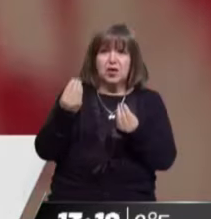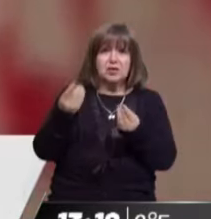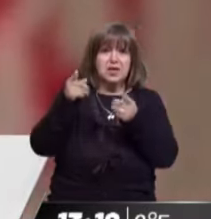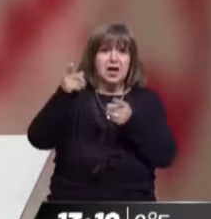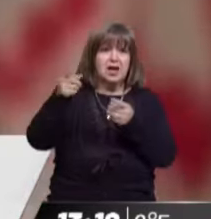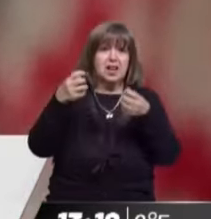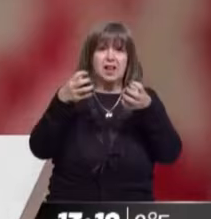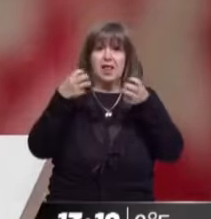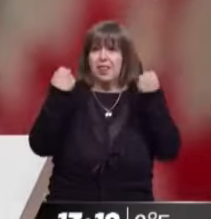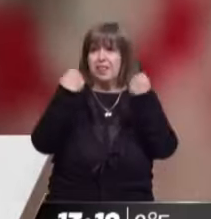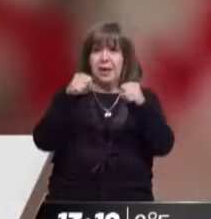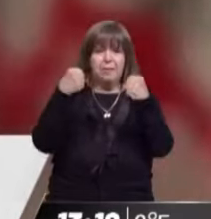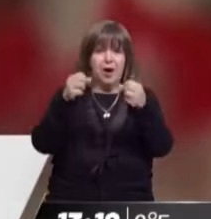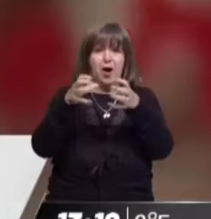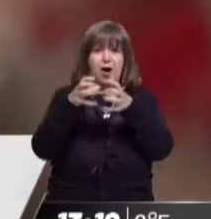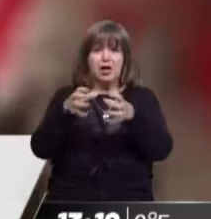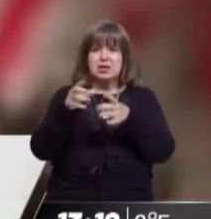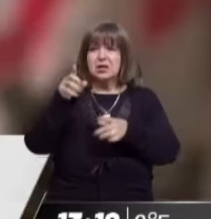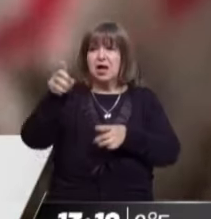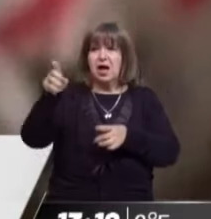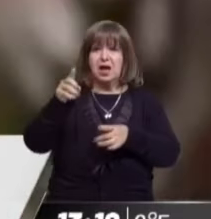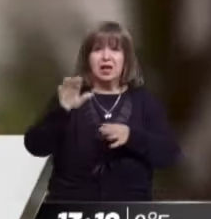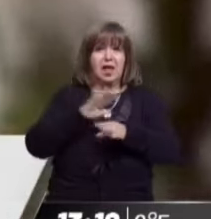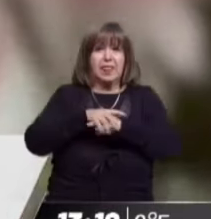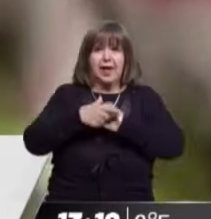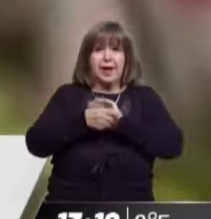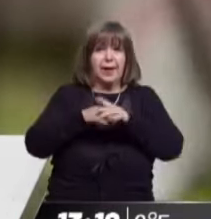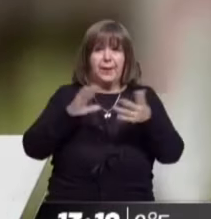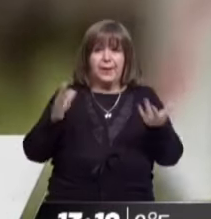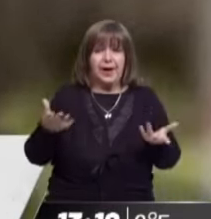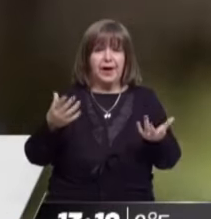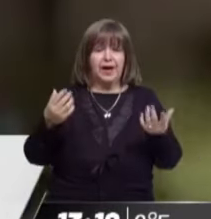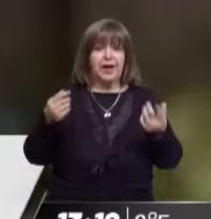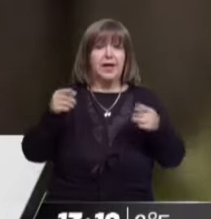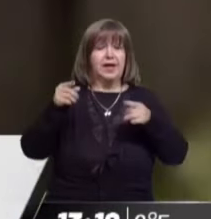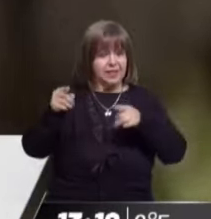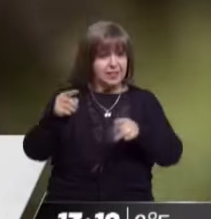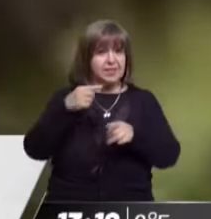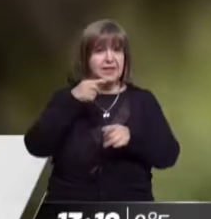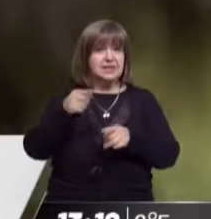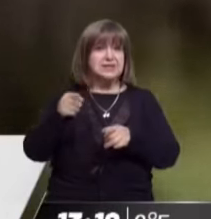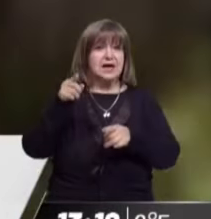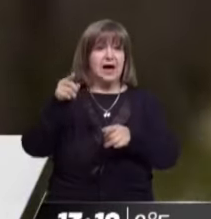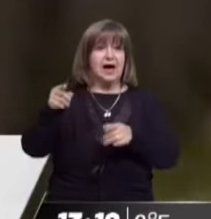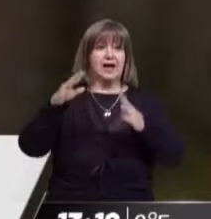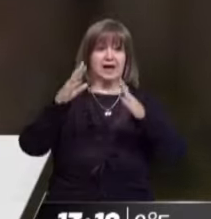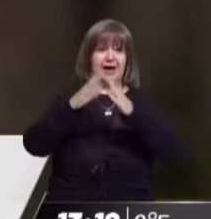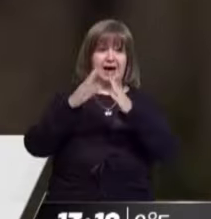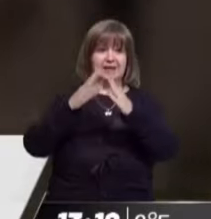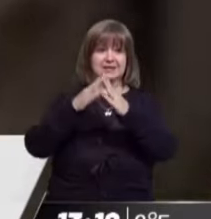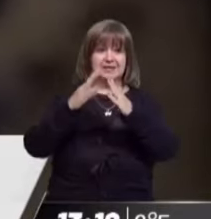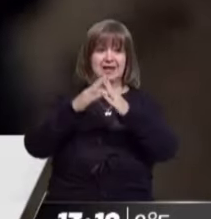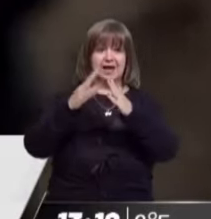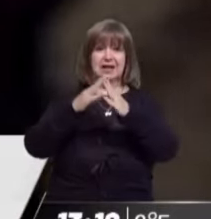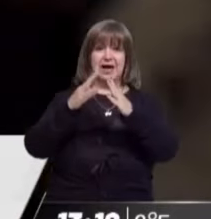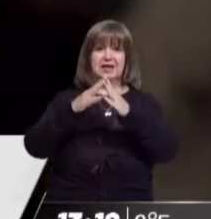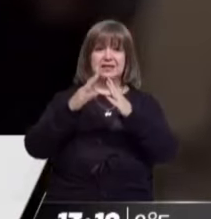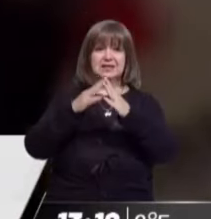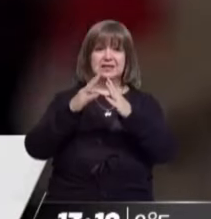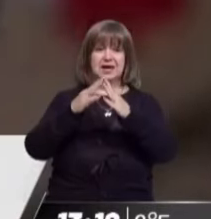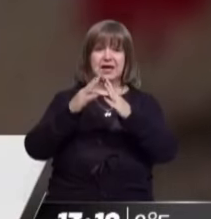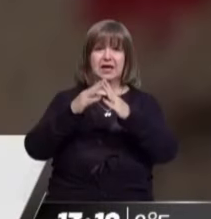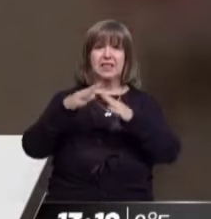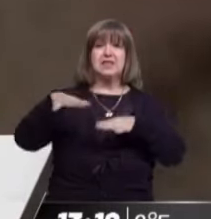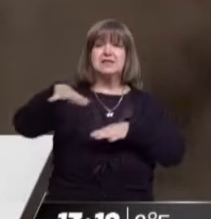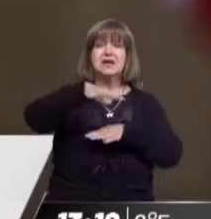con las Industrias ni con las empresas Pero hay un tema que declaran que Lionel Messi tiene esa casa ubicada en donde está que es un lugar ilegal